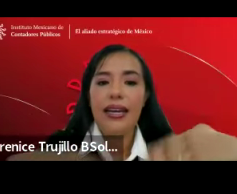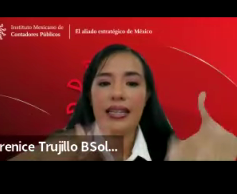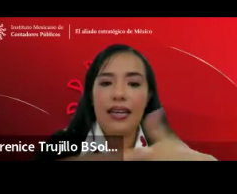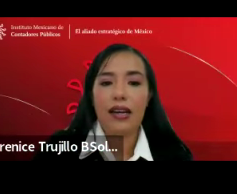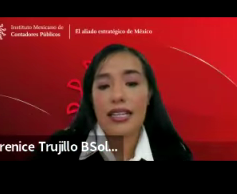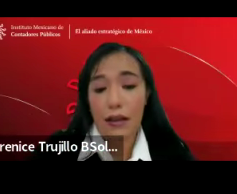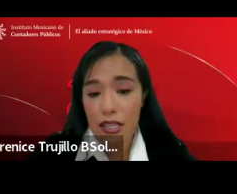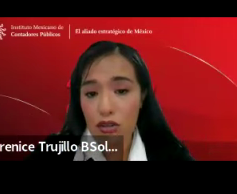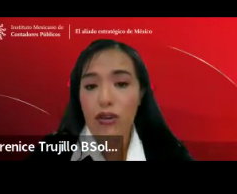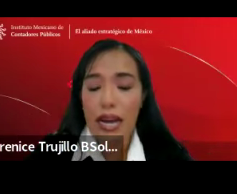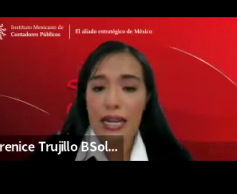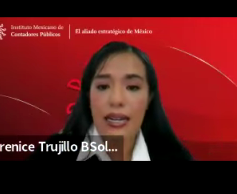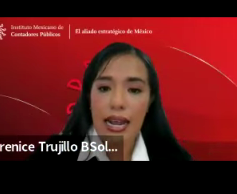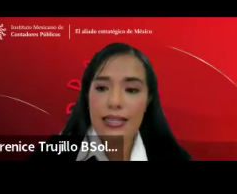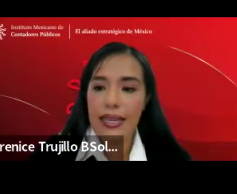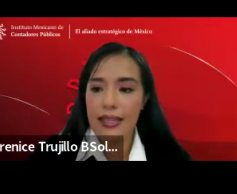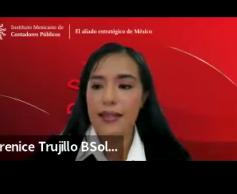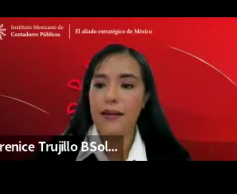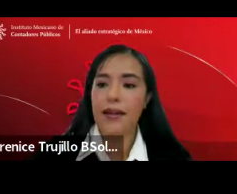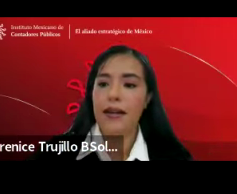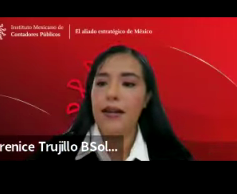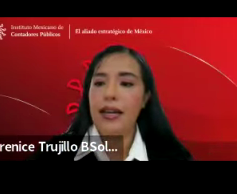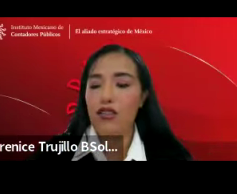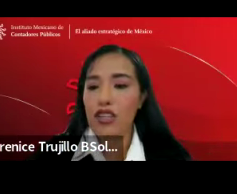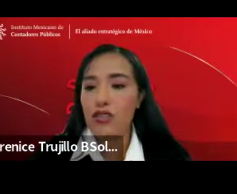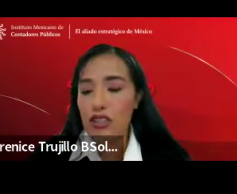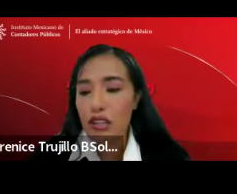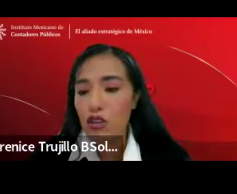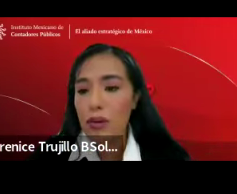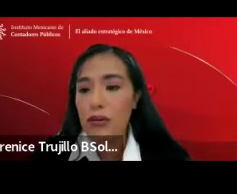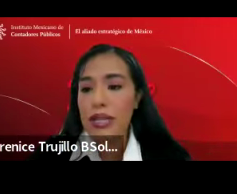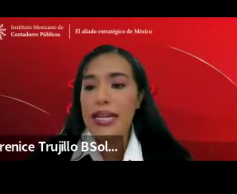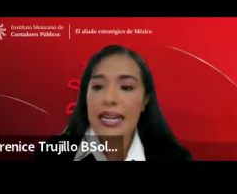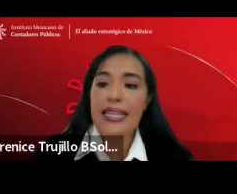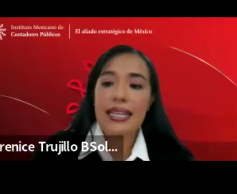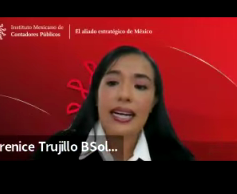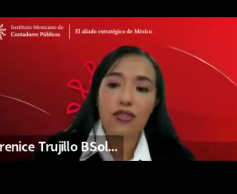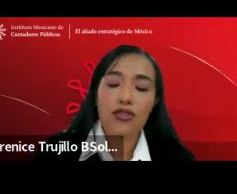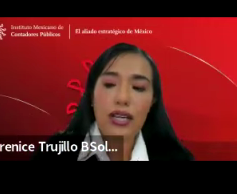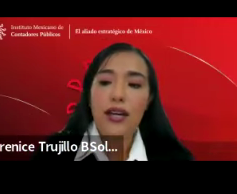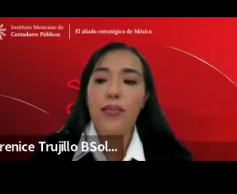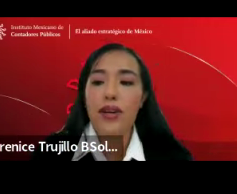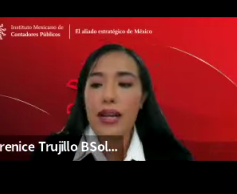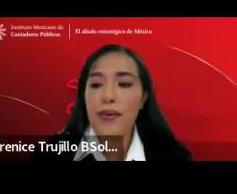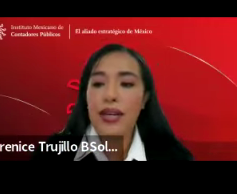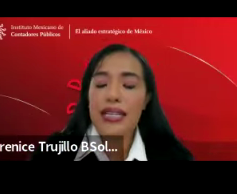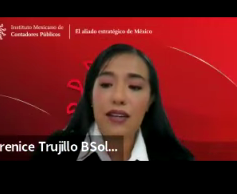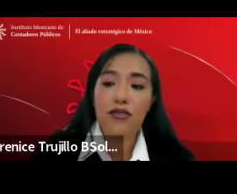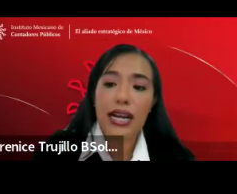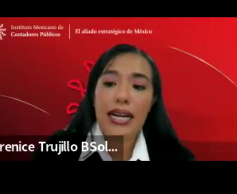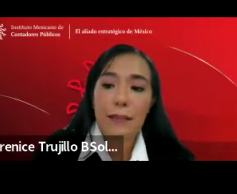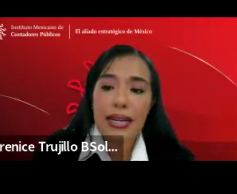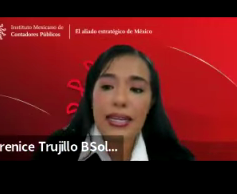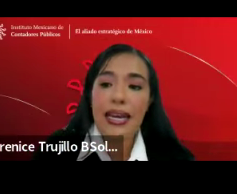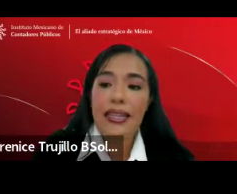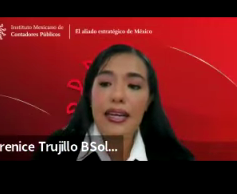este aviso al SAT. Entonces, contestando a tu pregunta, en este caso sí. ¿Por qué? Porque